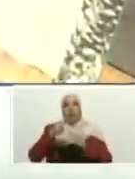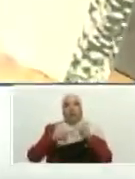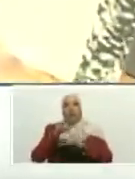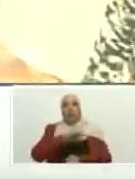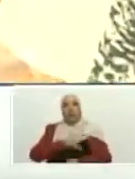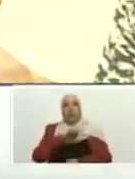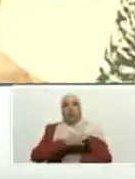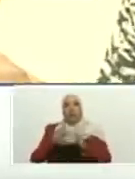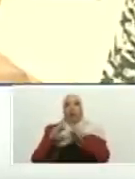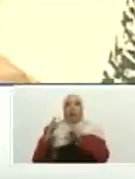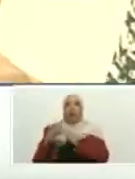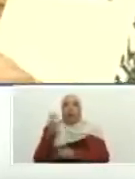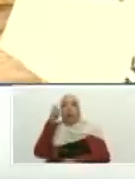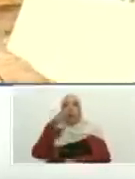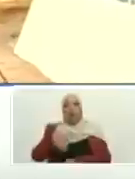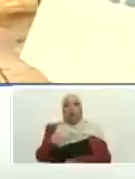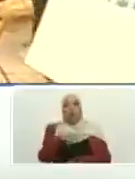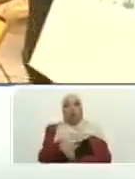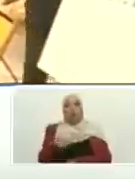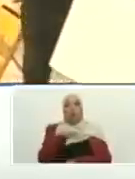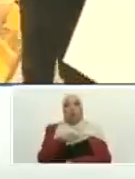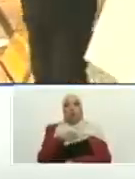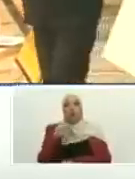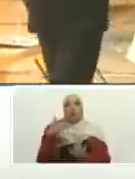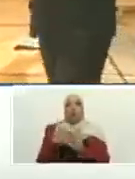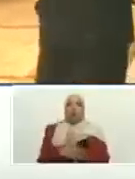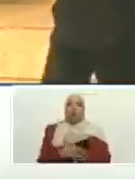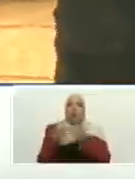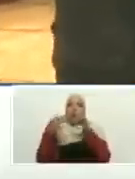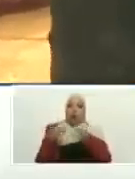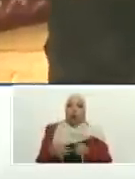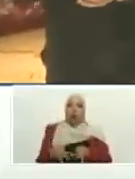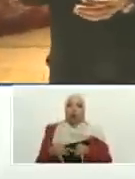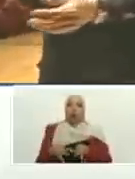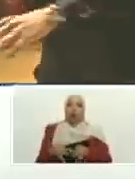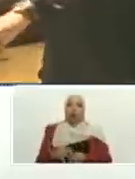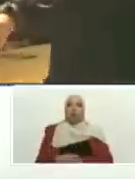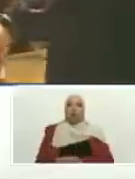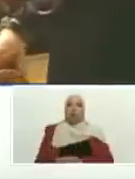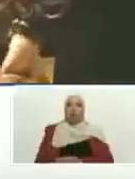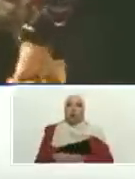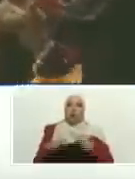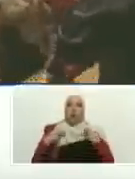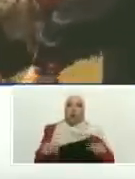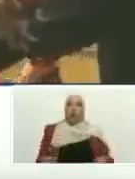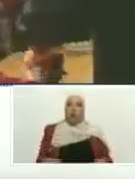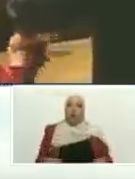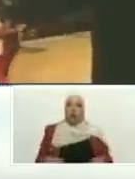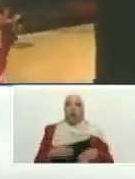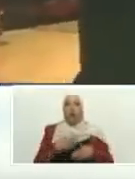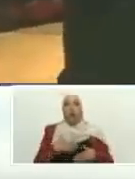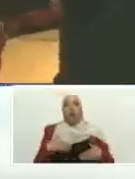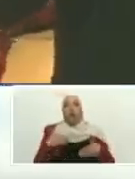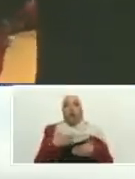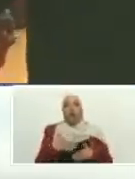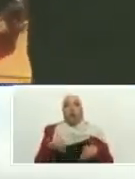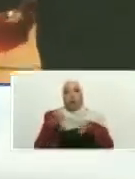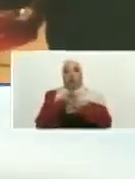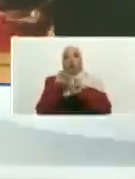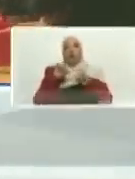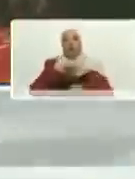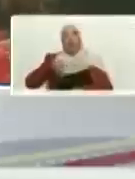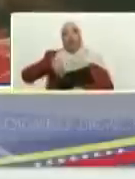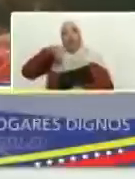de viviendas para el pueblo en un concepto de hábitat digno, humano, cómodo, feliz para